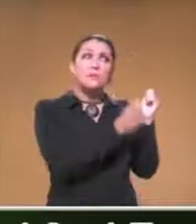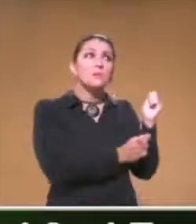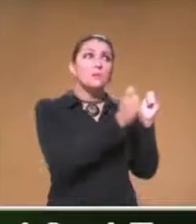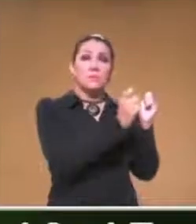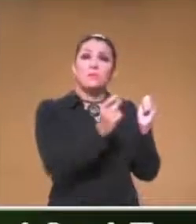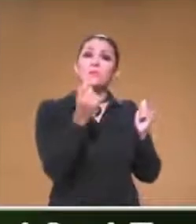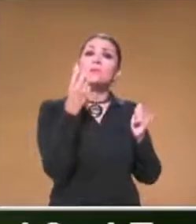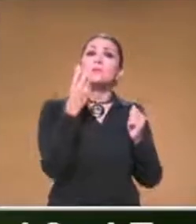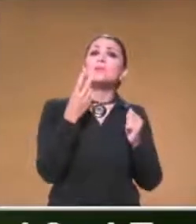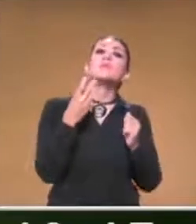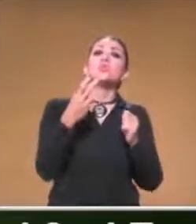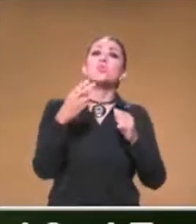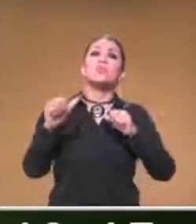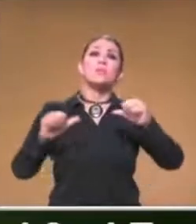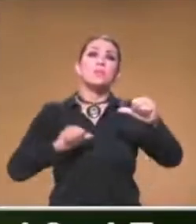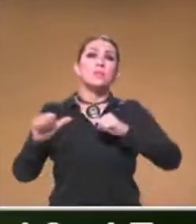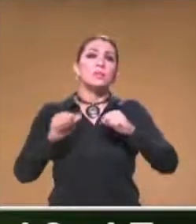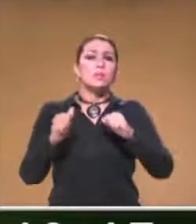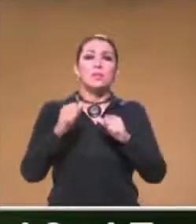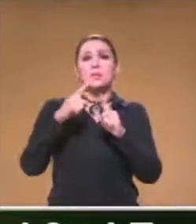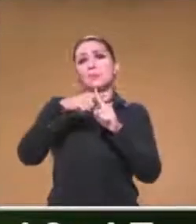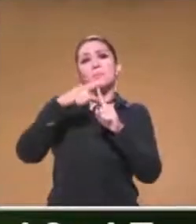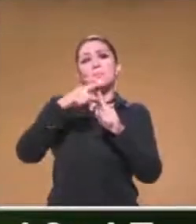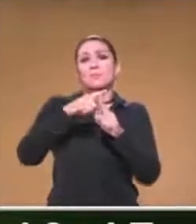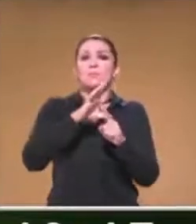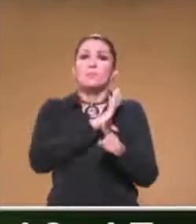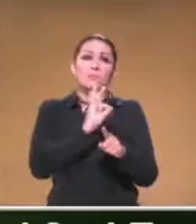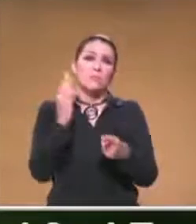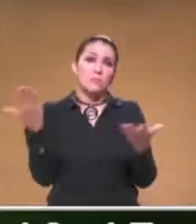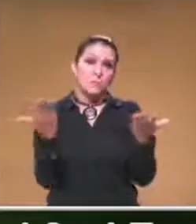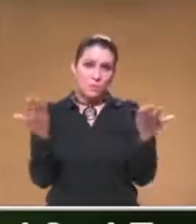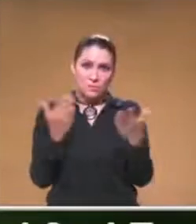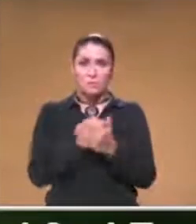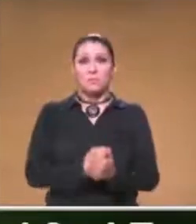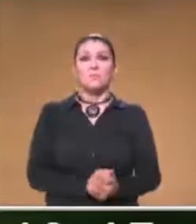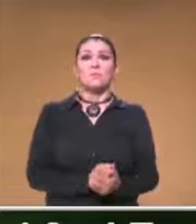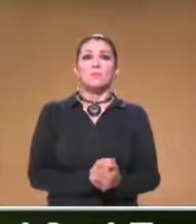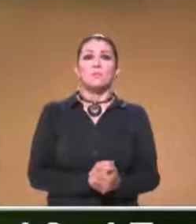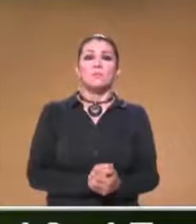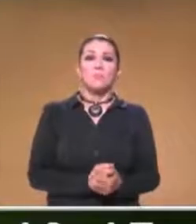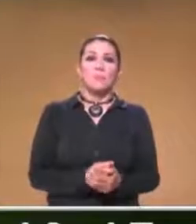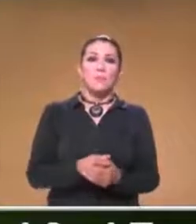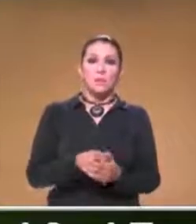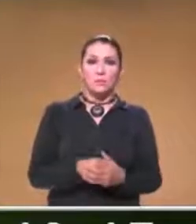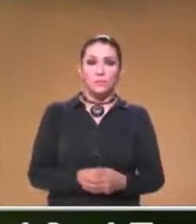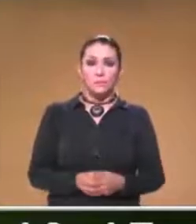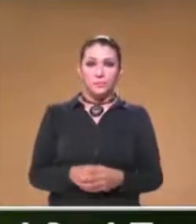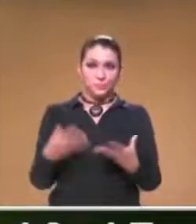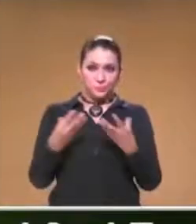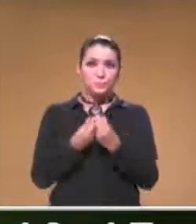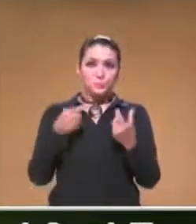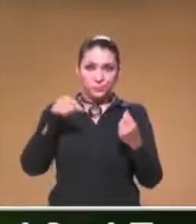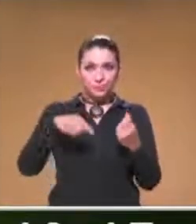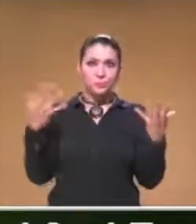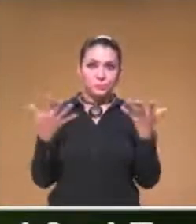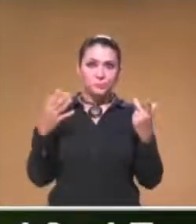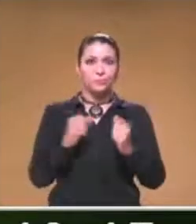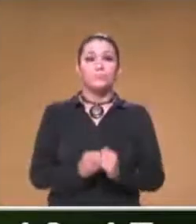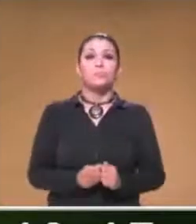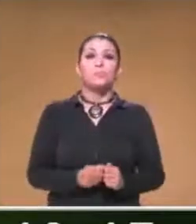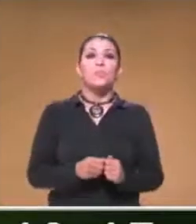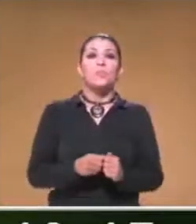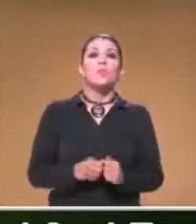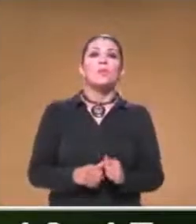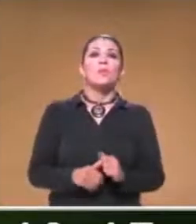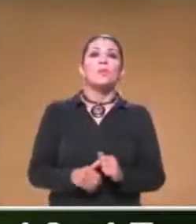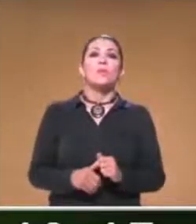par de ejercicios que podemos ir haciendo al mismo tiempo que conmigo aquí en el pizarrón. El eje que vamos a revisar